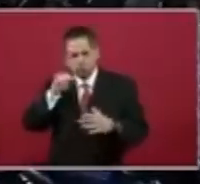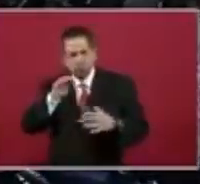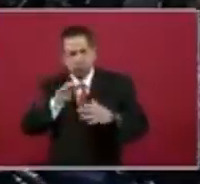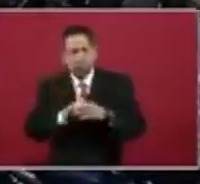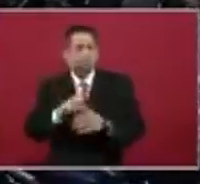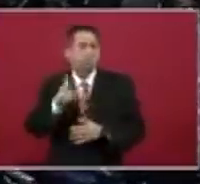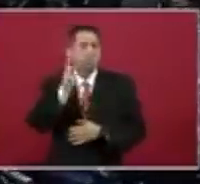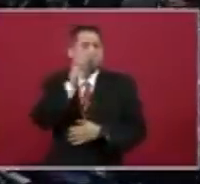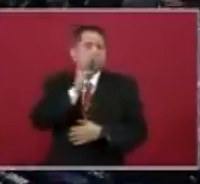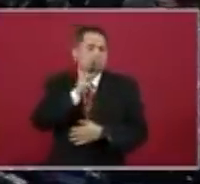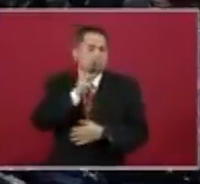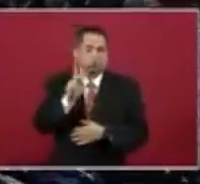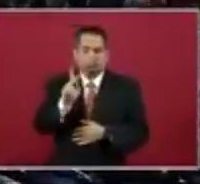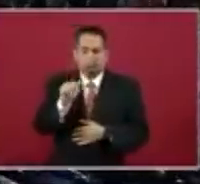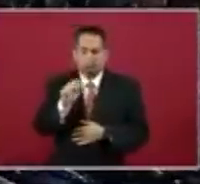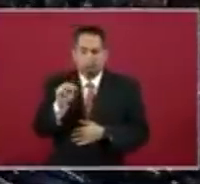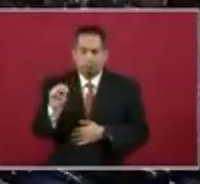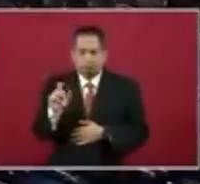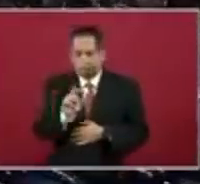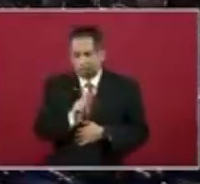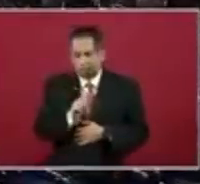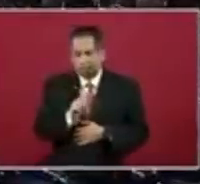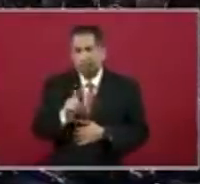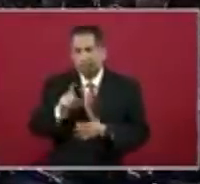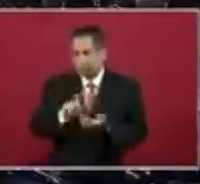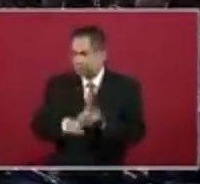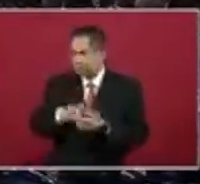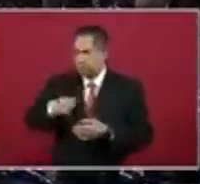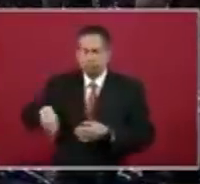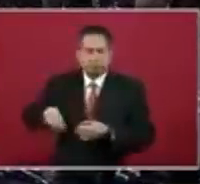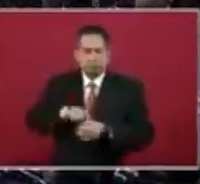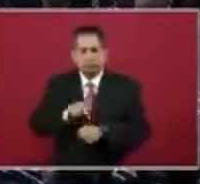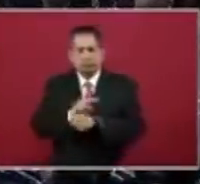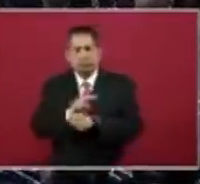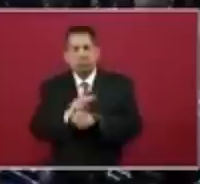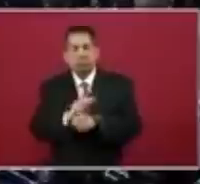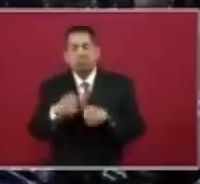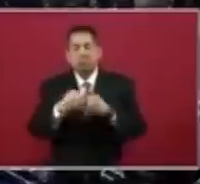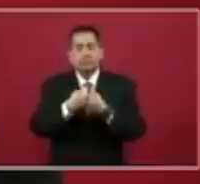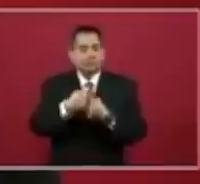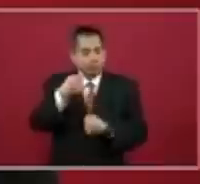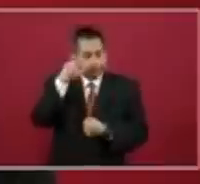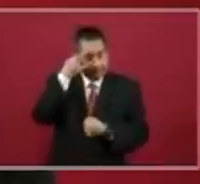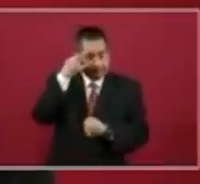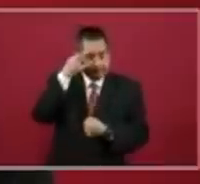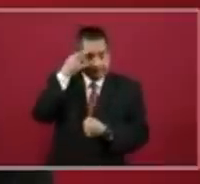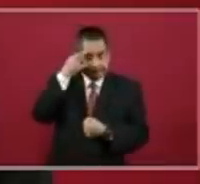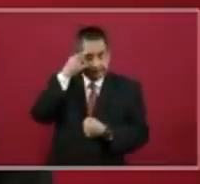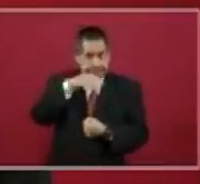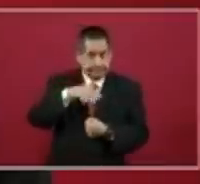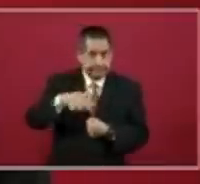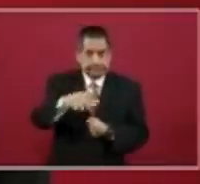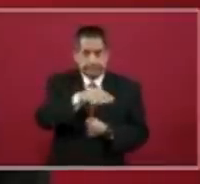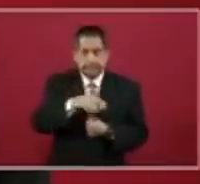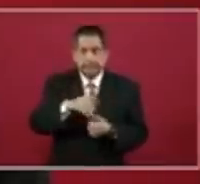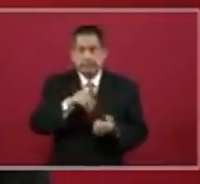Pemex, donde se le daba vigilancia en la sonda de Campeche, por ejemplo, y